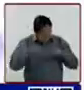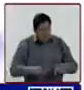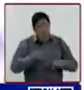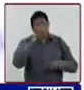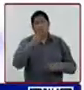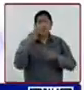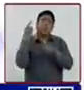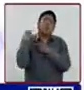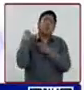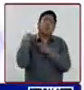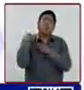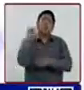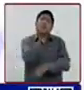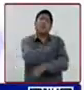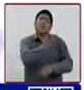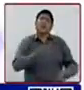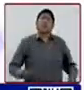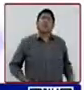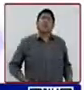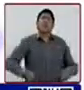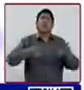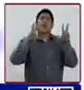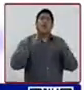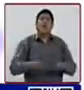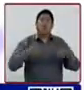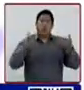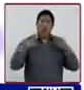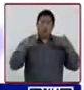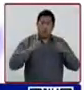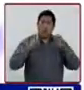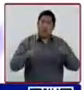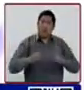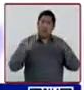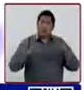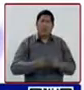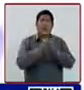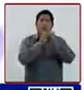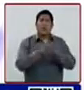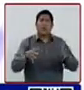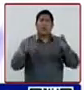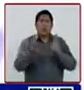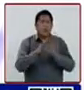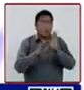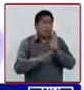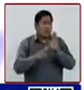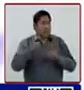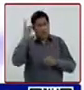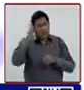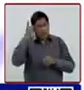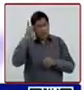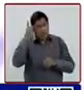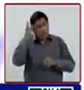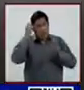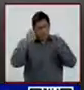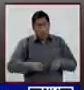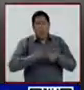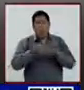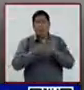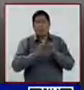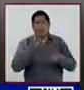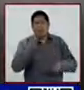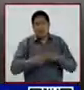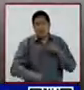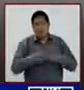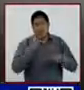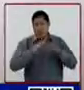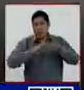un responsable y es el presidente, que no tiene ni la capacidad ni la voluntad política para poder solucionar los problemas de